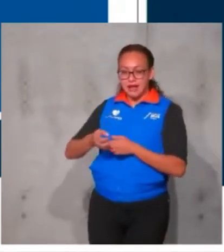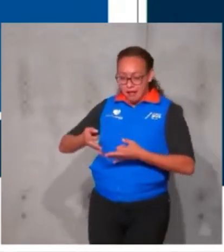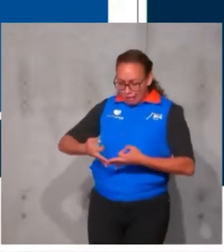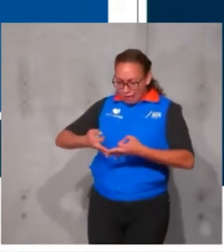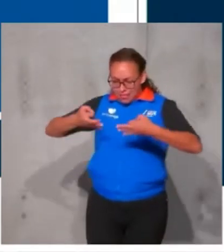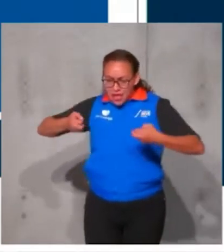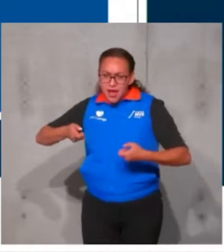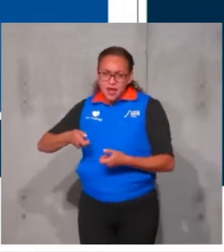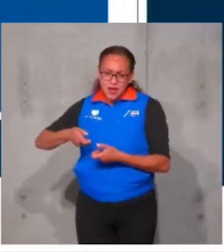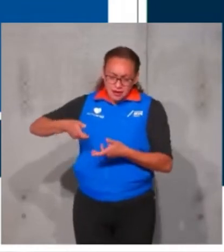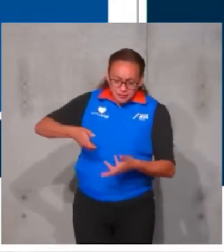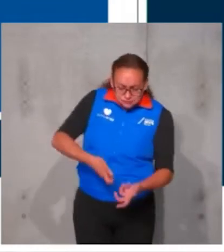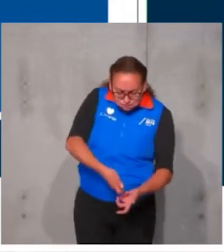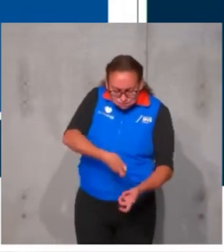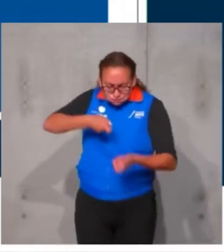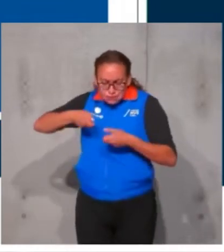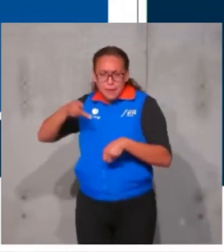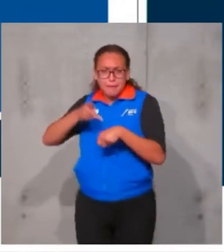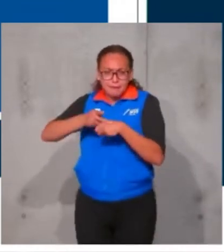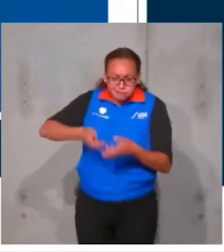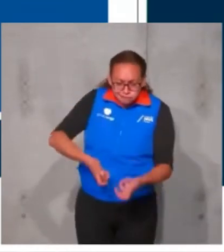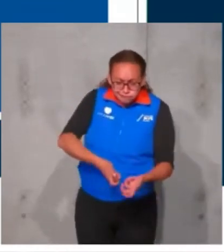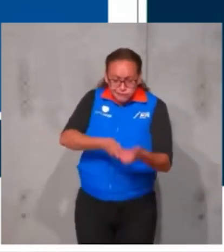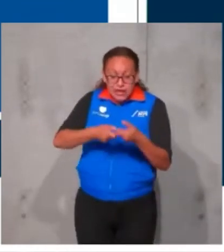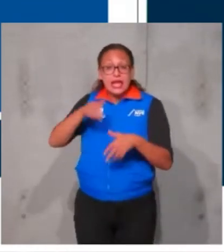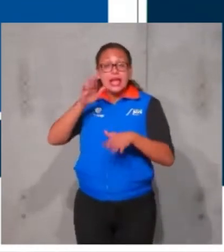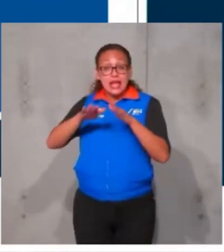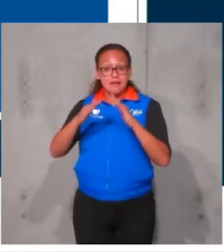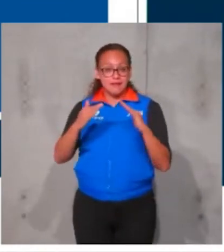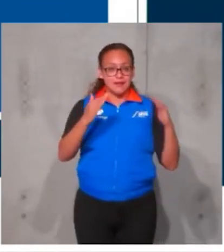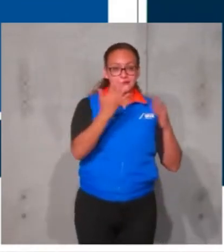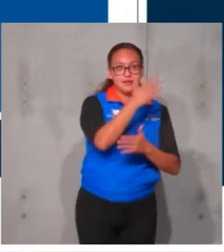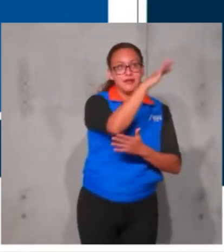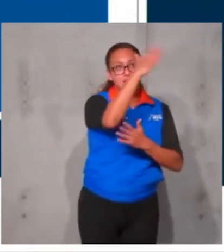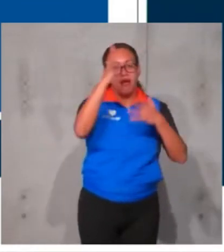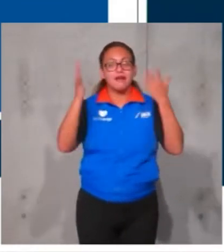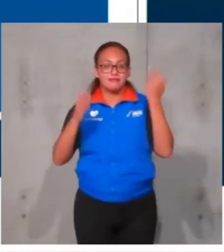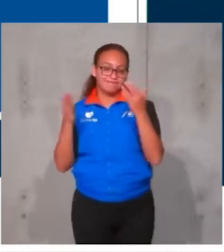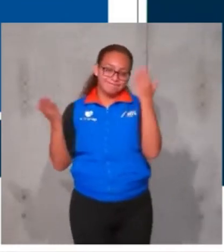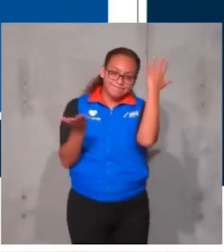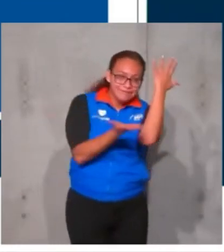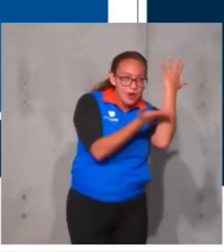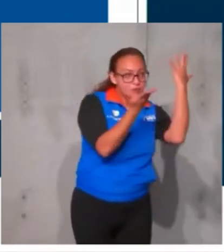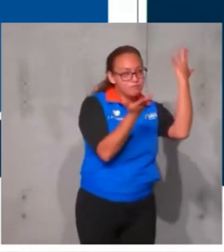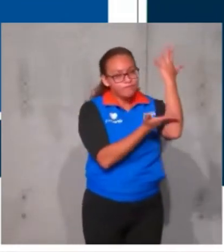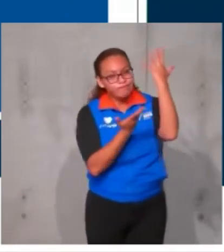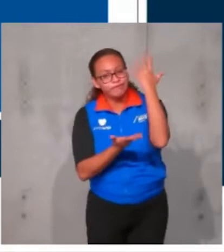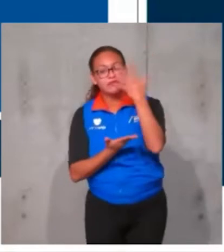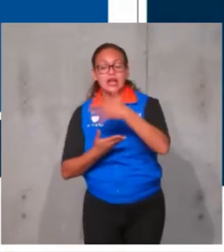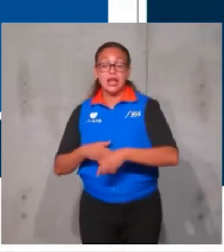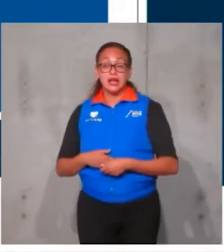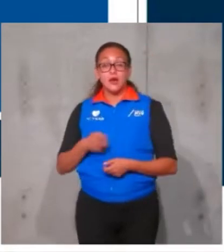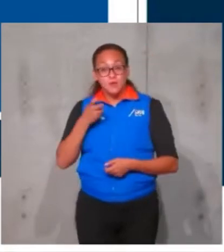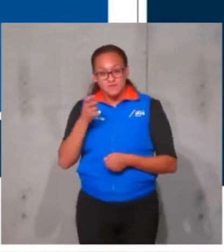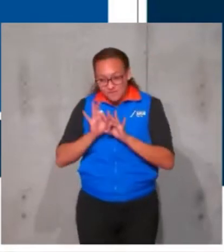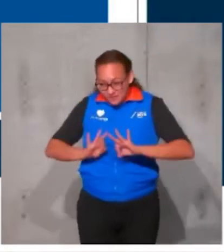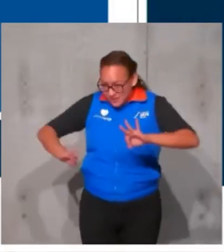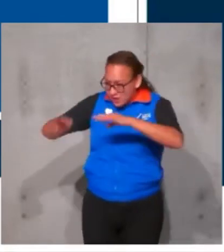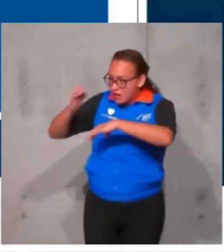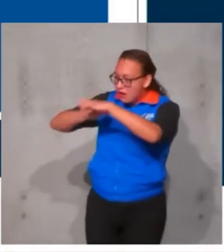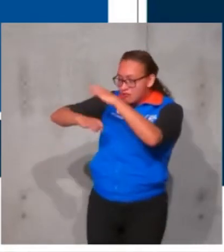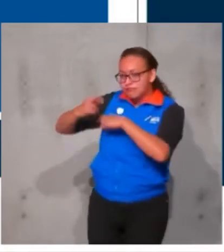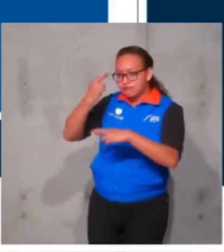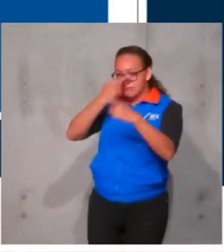abrir o acabar los espacios para las minas y donde sí se afecta a la biodiversidad. Por eso es importante que los